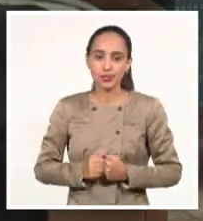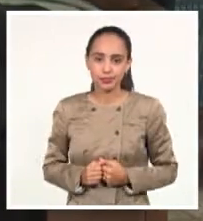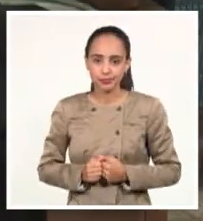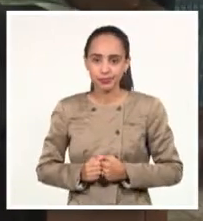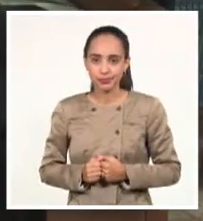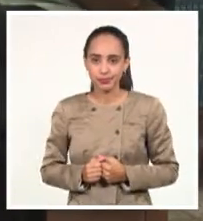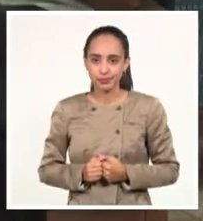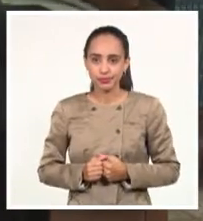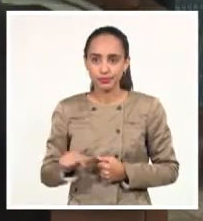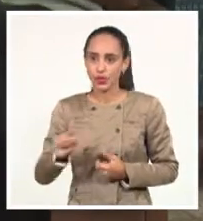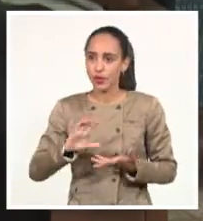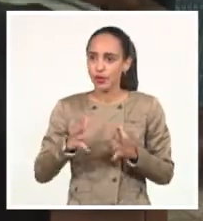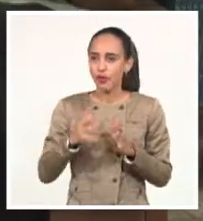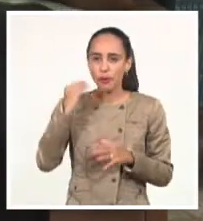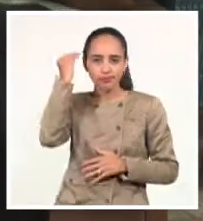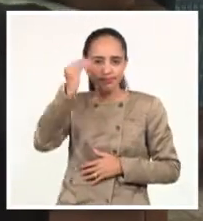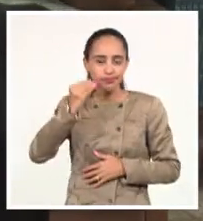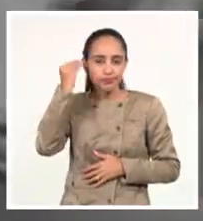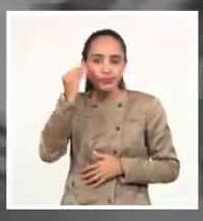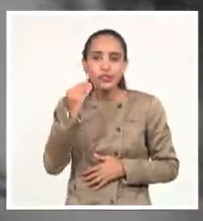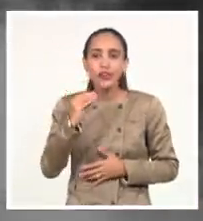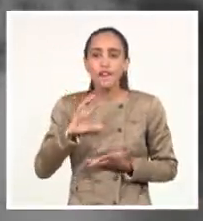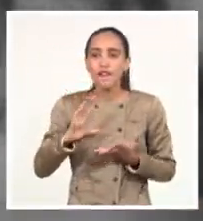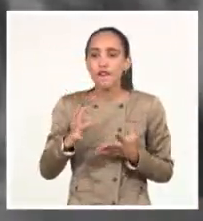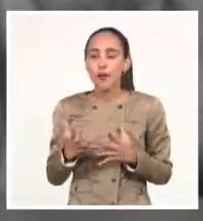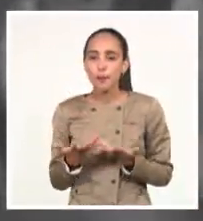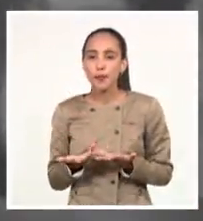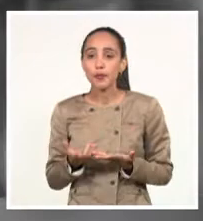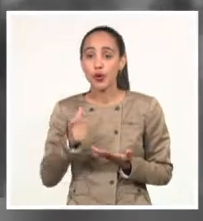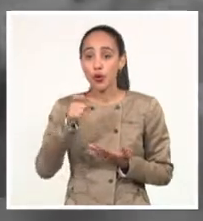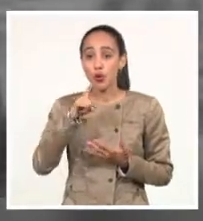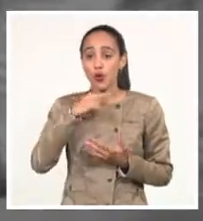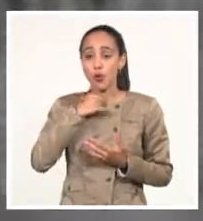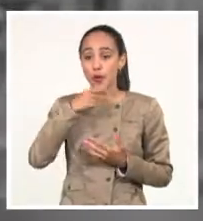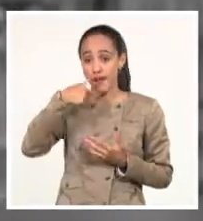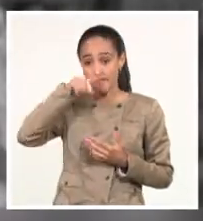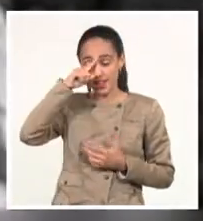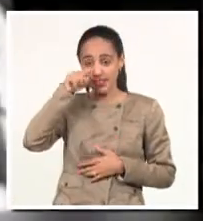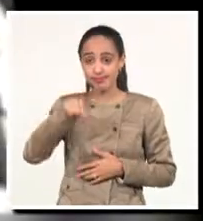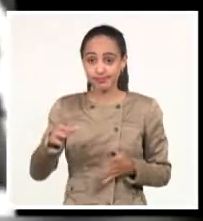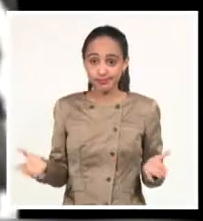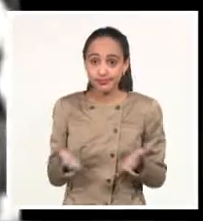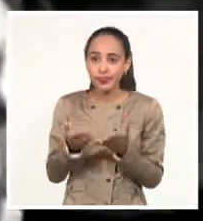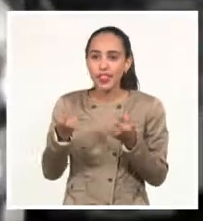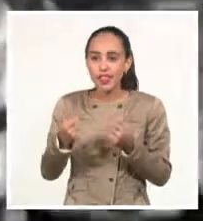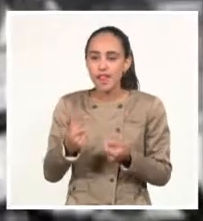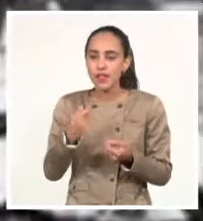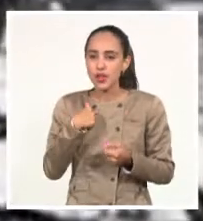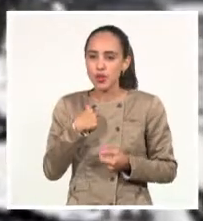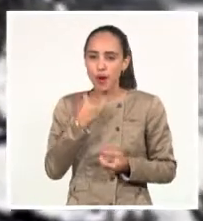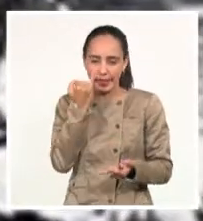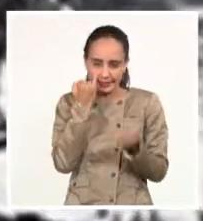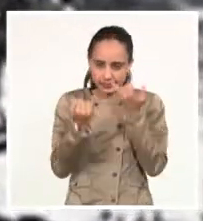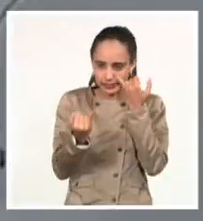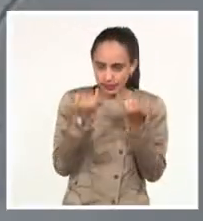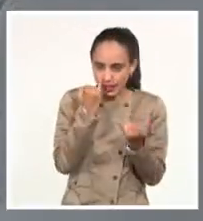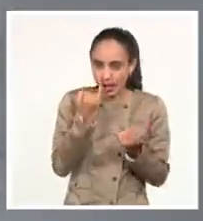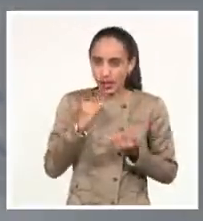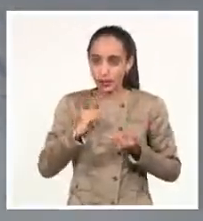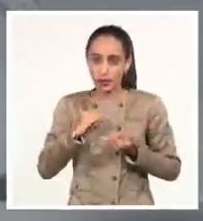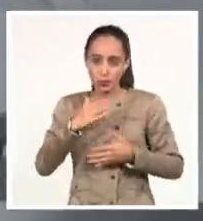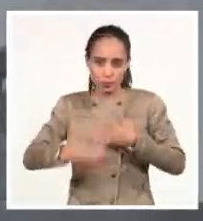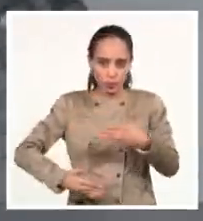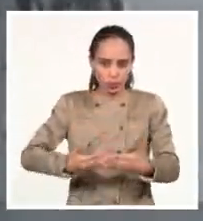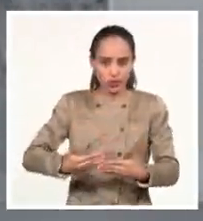de modo de pensar, de mentalidad. Torres Cuevas incita a identificarnos en el concepto raigal de la